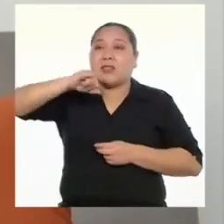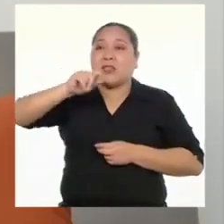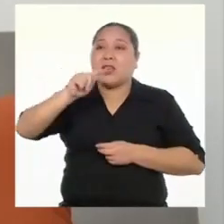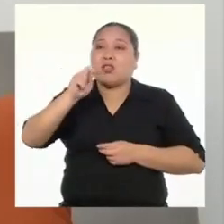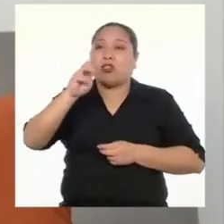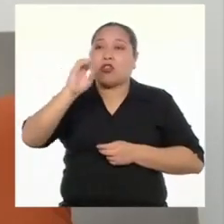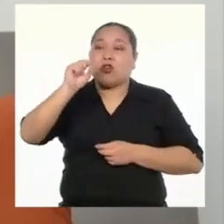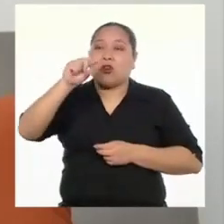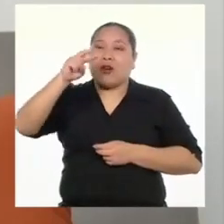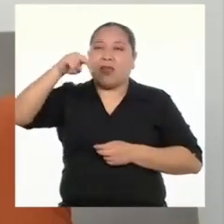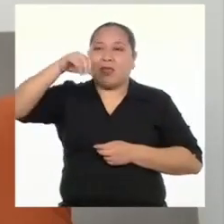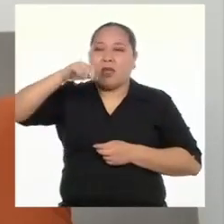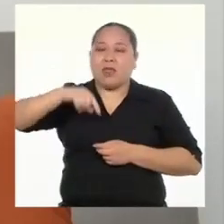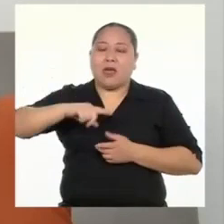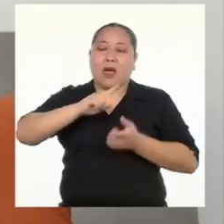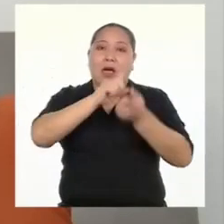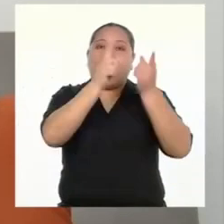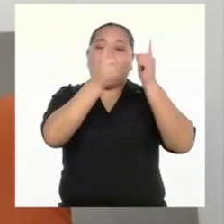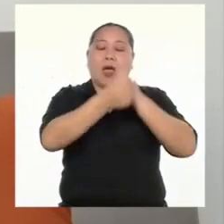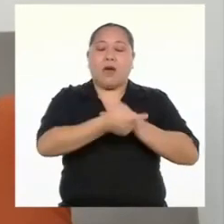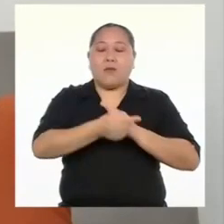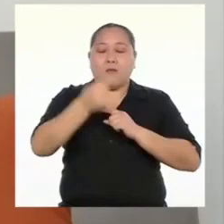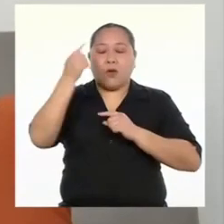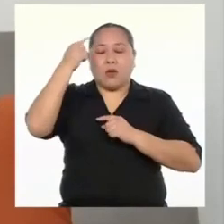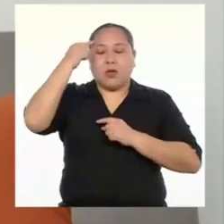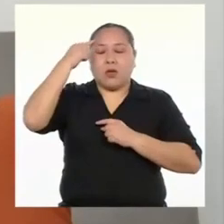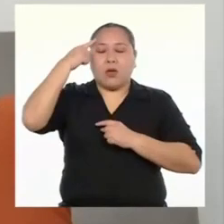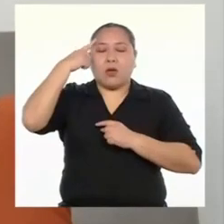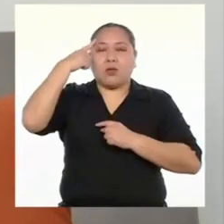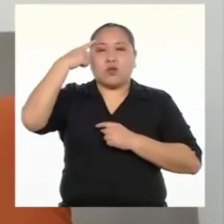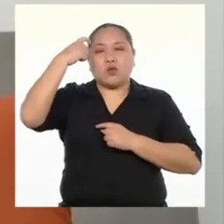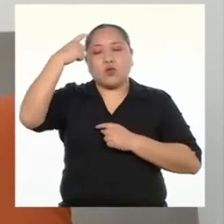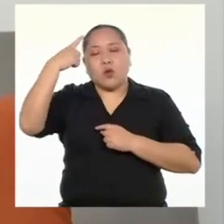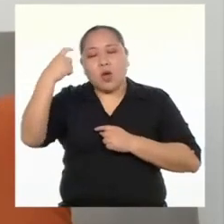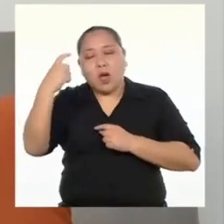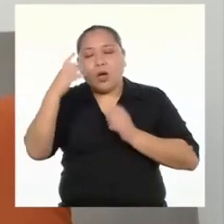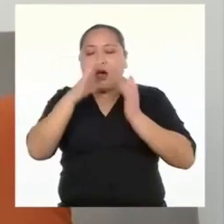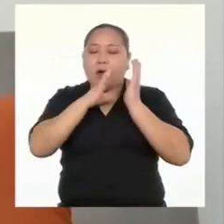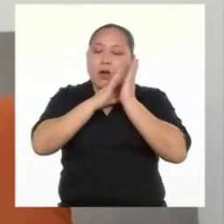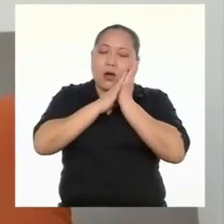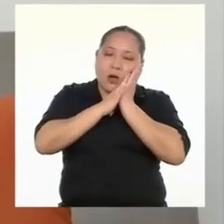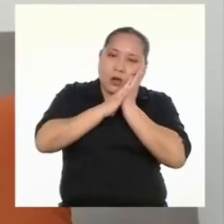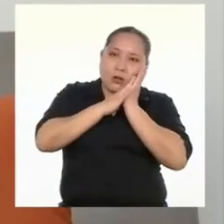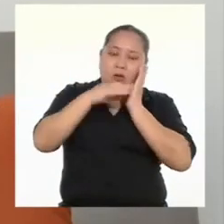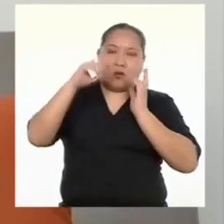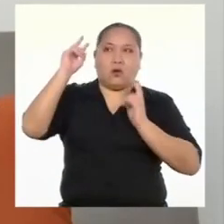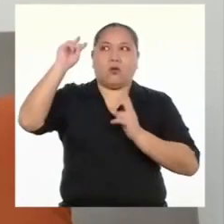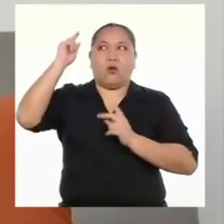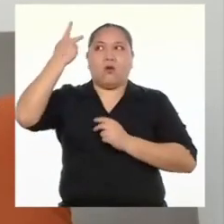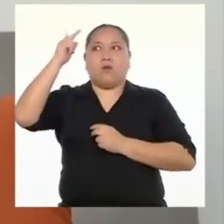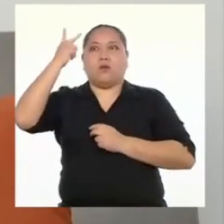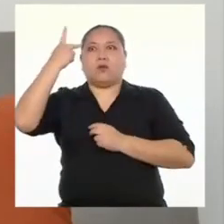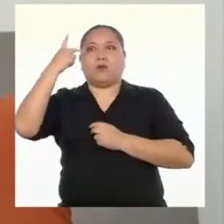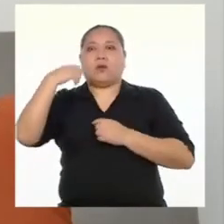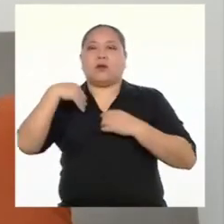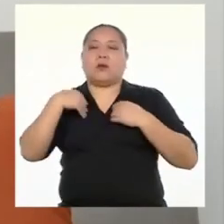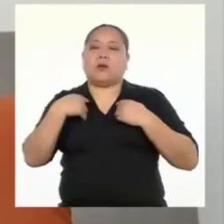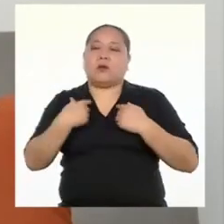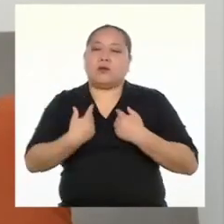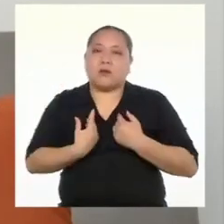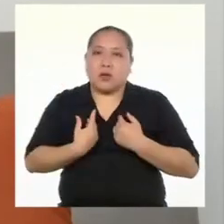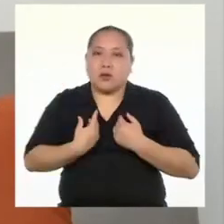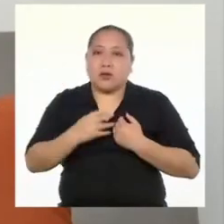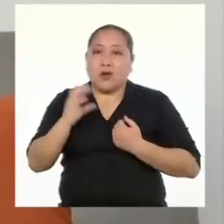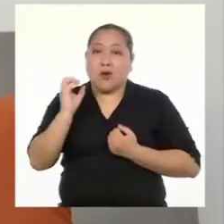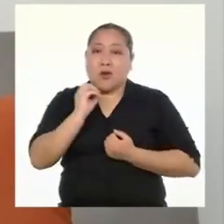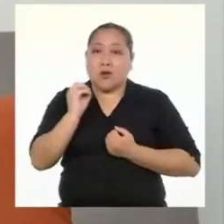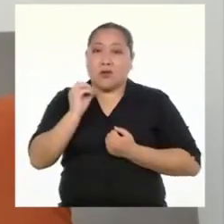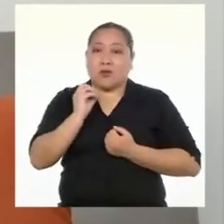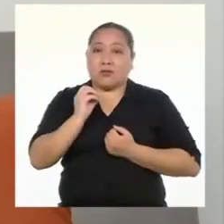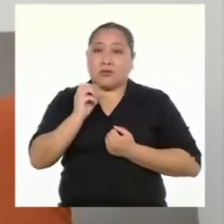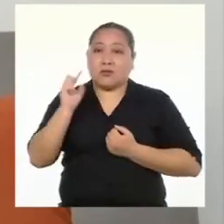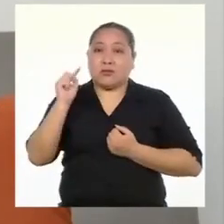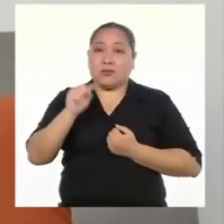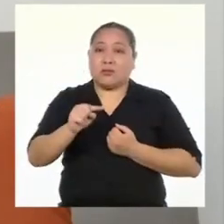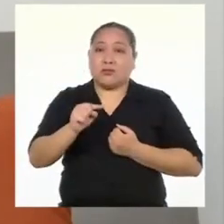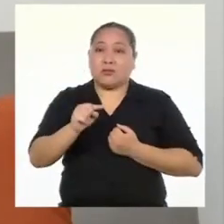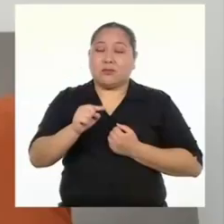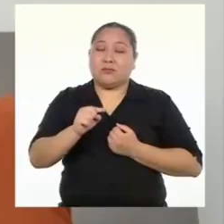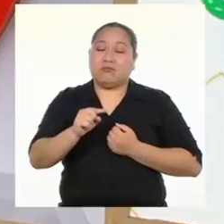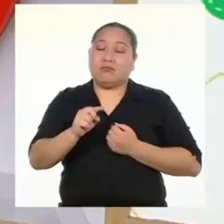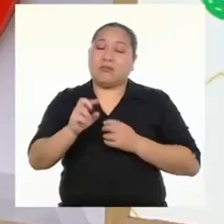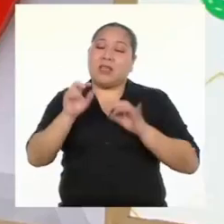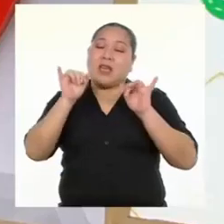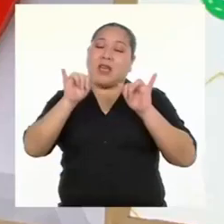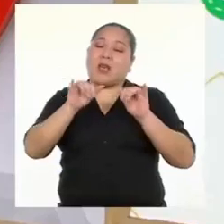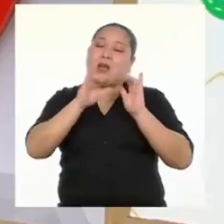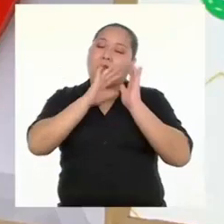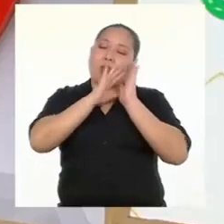en el ritmo del sueño, confusión, fatiga, y en los cuadros más severos, llevarnos a estados como